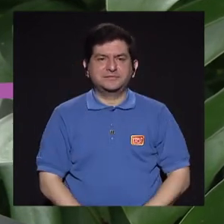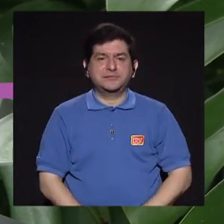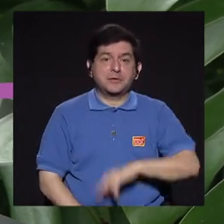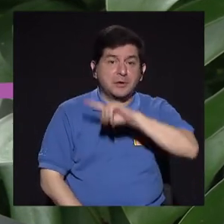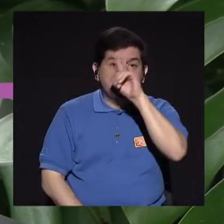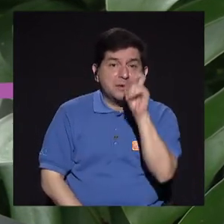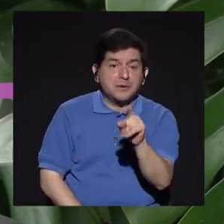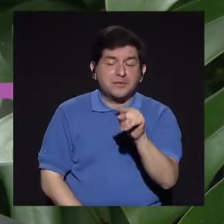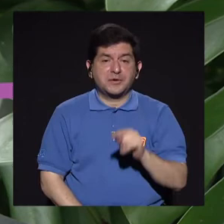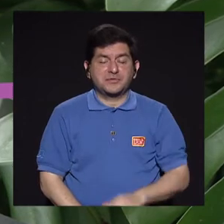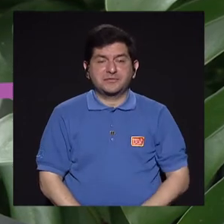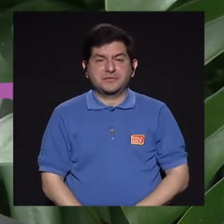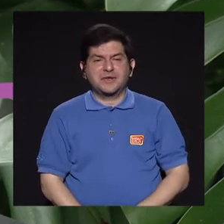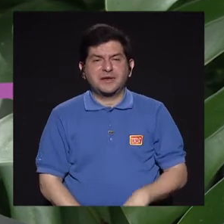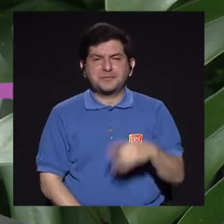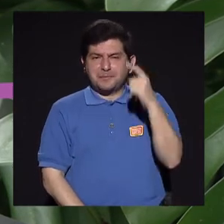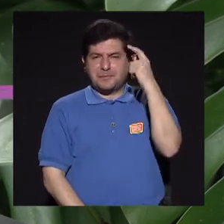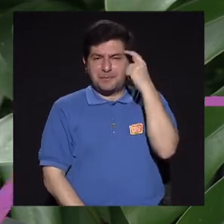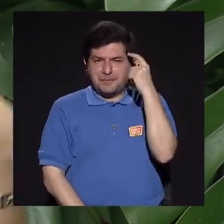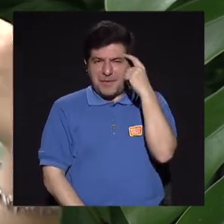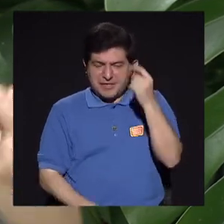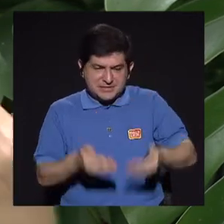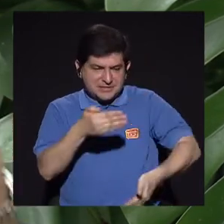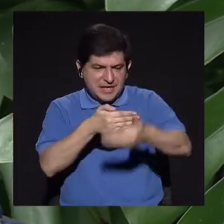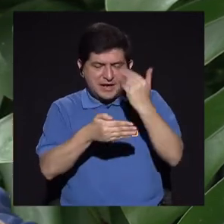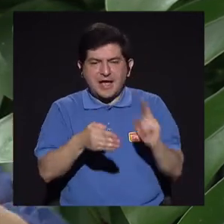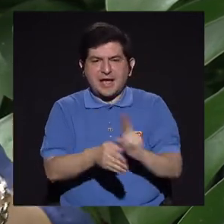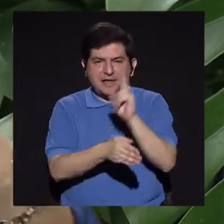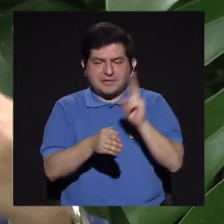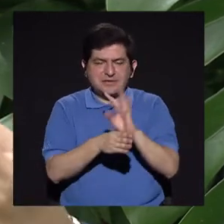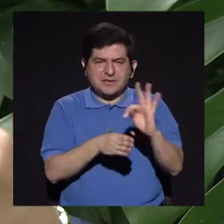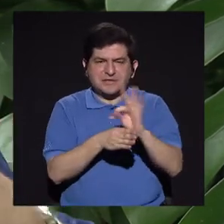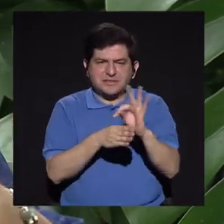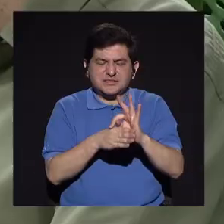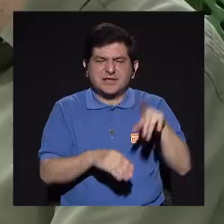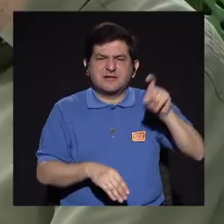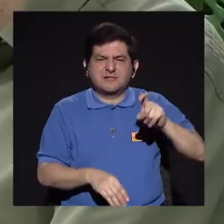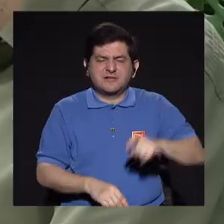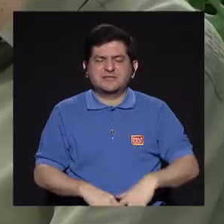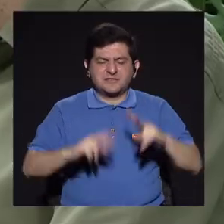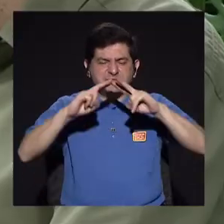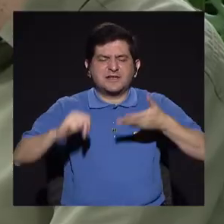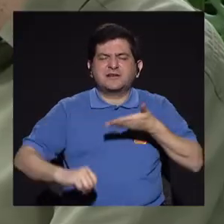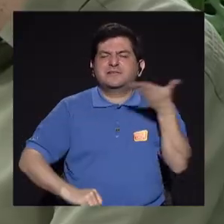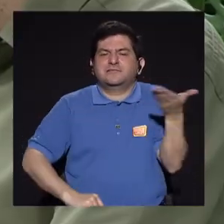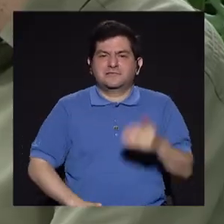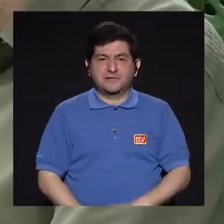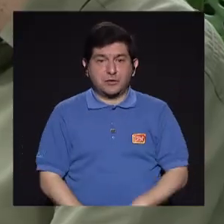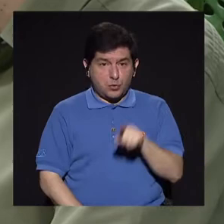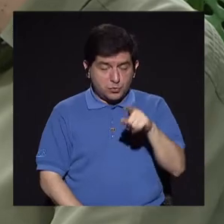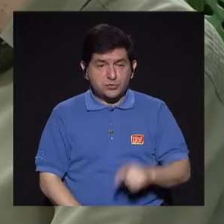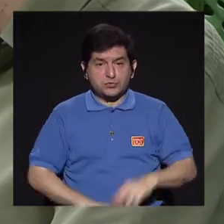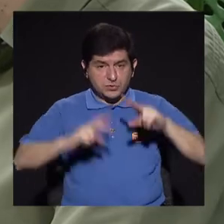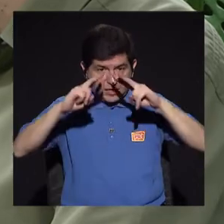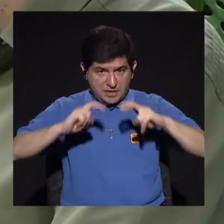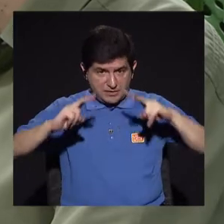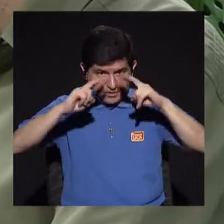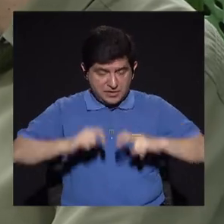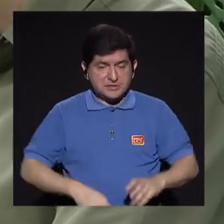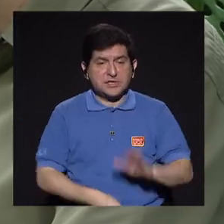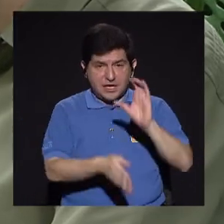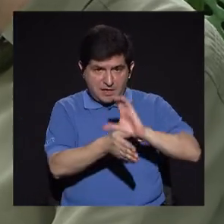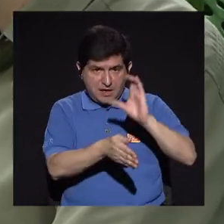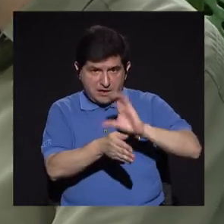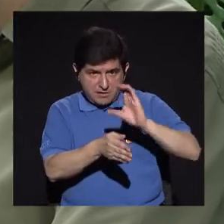qué se debe de tener presente o qué consideraciones antes de utilizar este tipo de terapia. Me imagino que ustedes hacen todo un mapeo, un chequeo clínico,